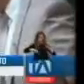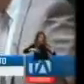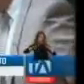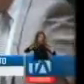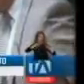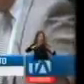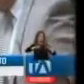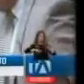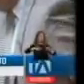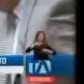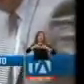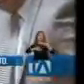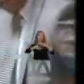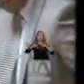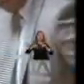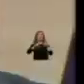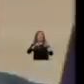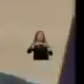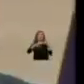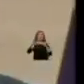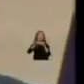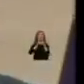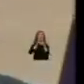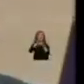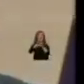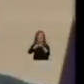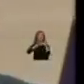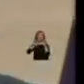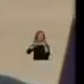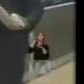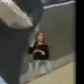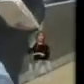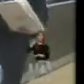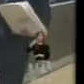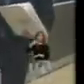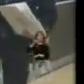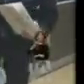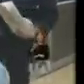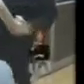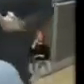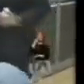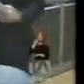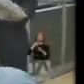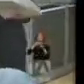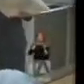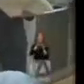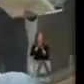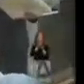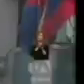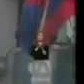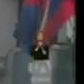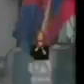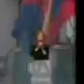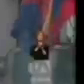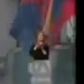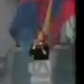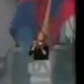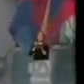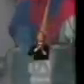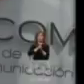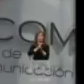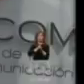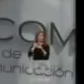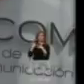en contra del exsuperintendente de comunicación, Carlos Ochoa. Tras argumentar que el exfuncionario se arrogó funciones ajenas a su